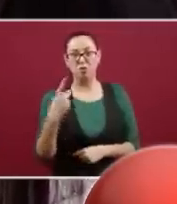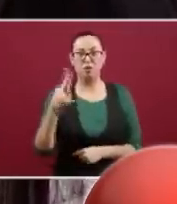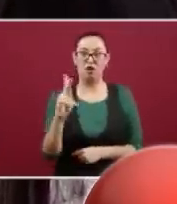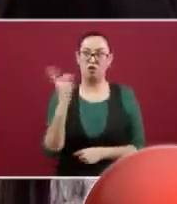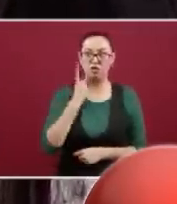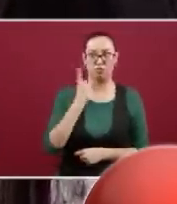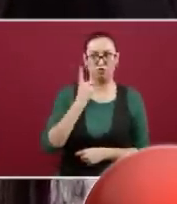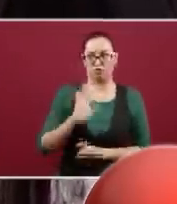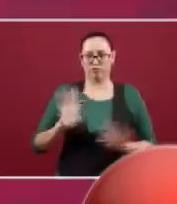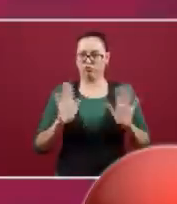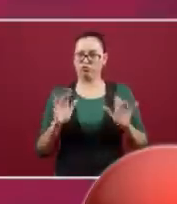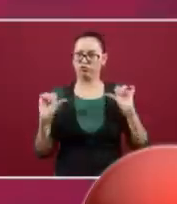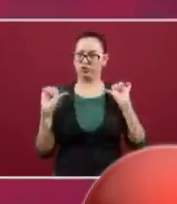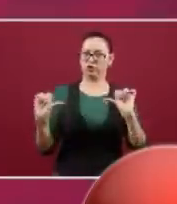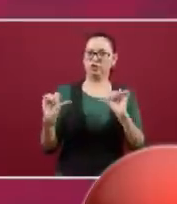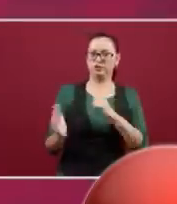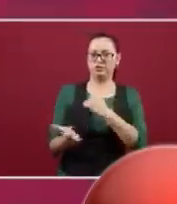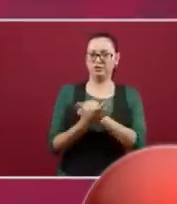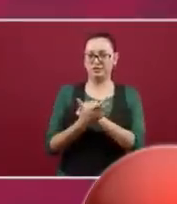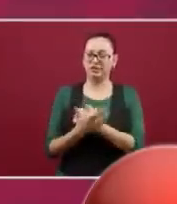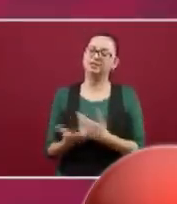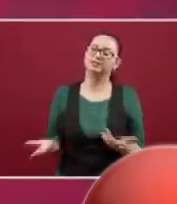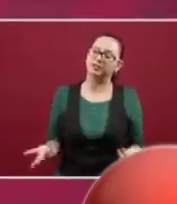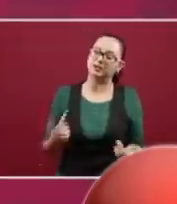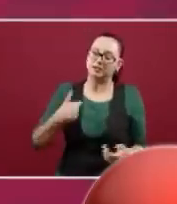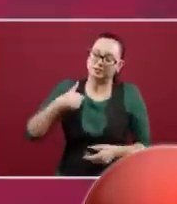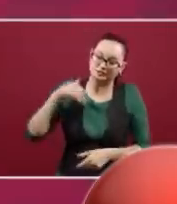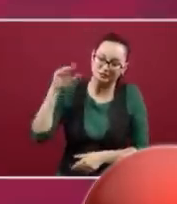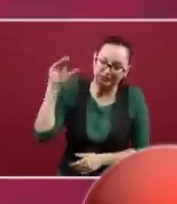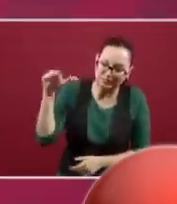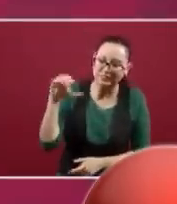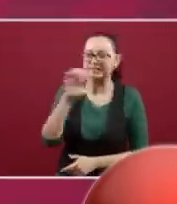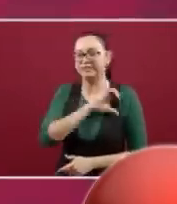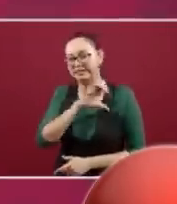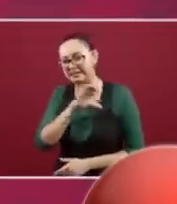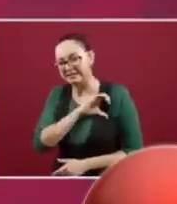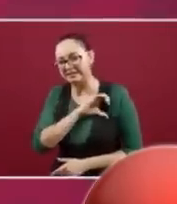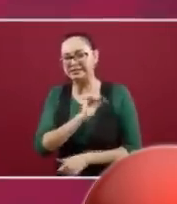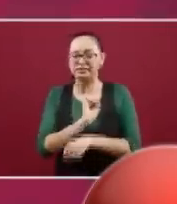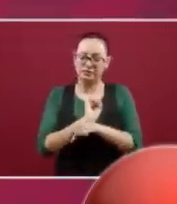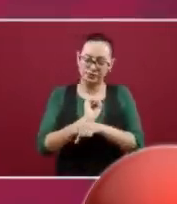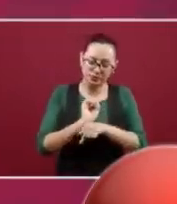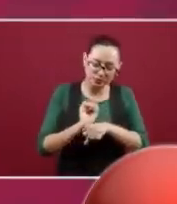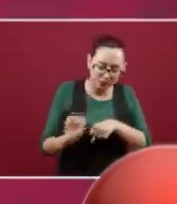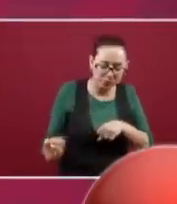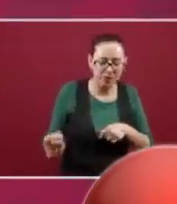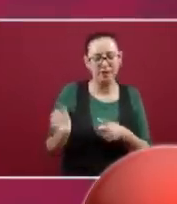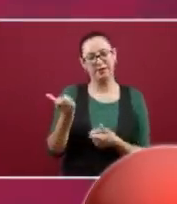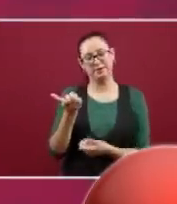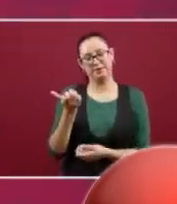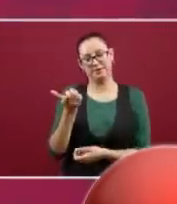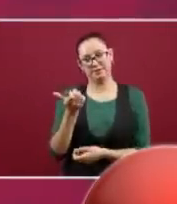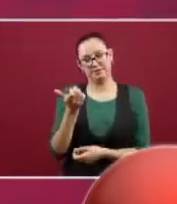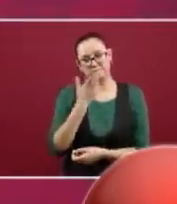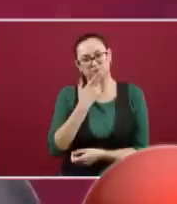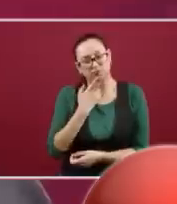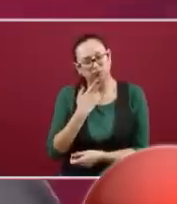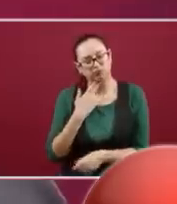que así de manera fraterna, cariñosa, suave,